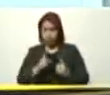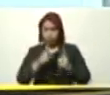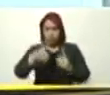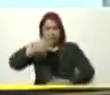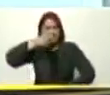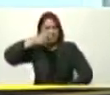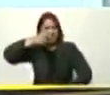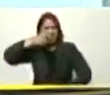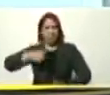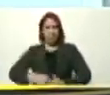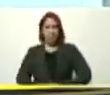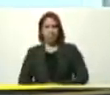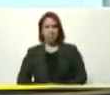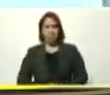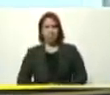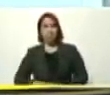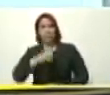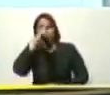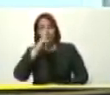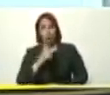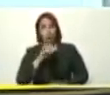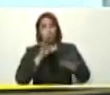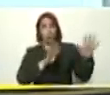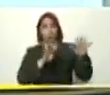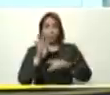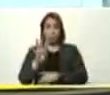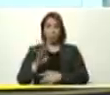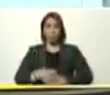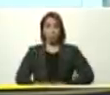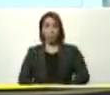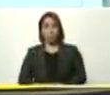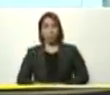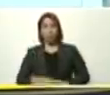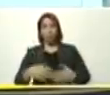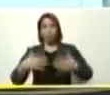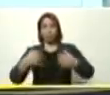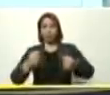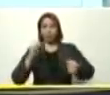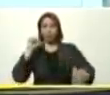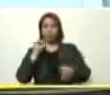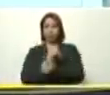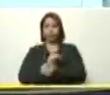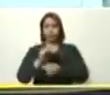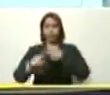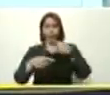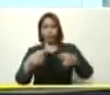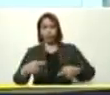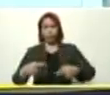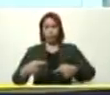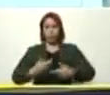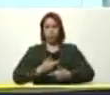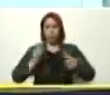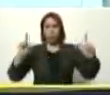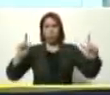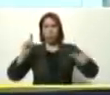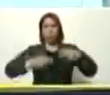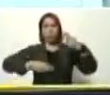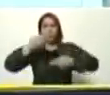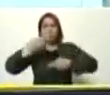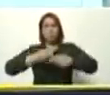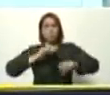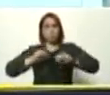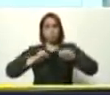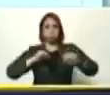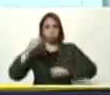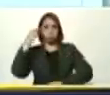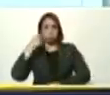saña en el año 94, estuvo preso, luego salió a construir el movimiento bolivariano.